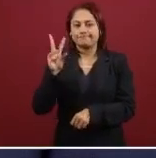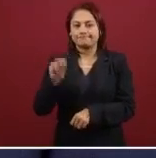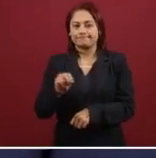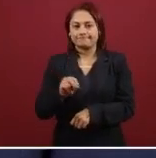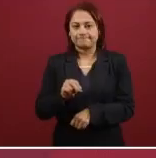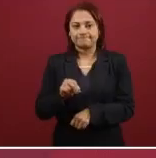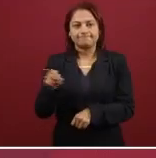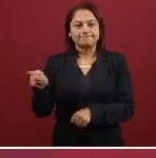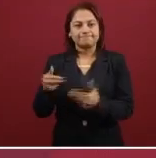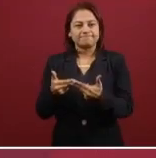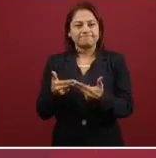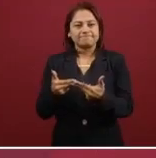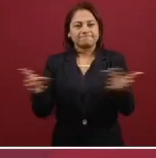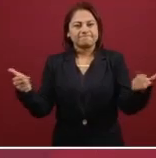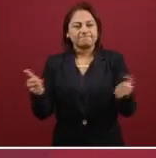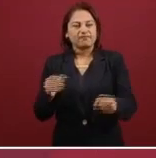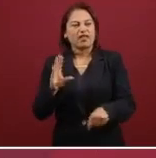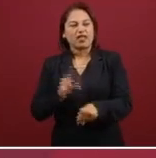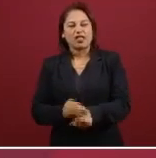a nadie.